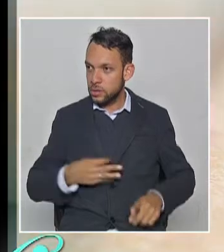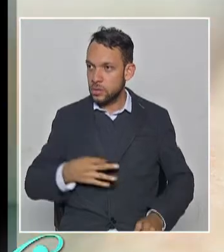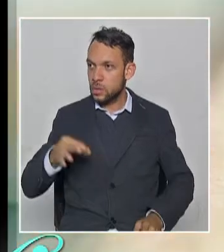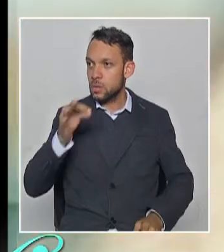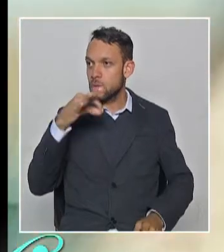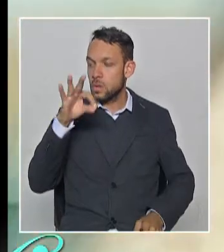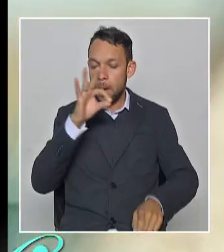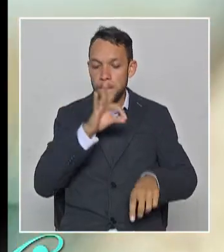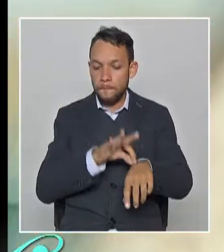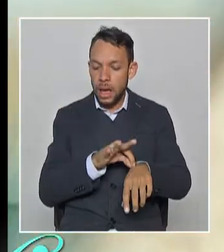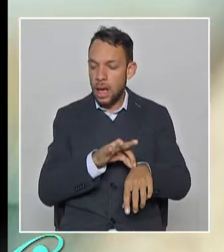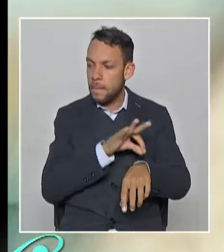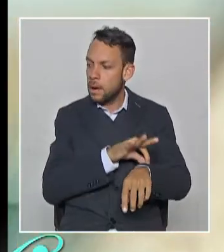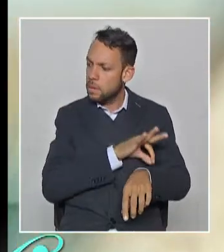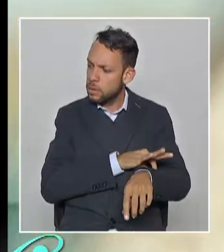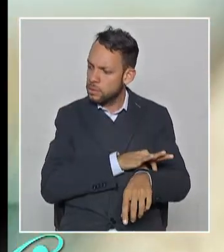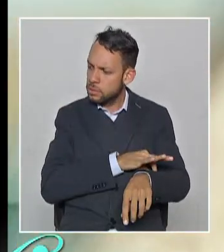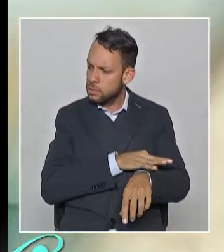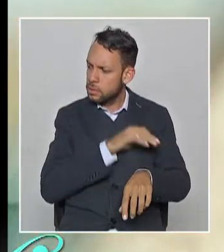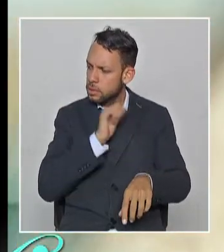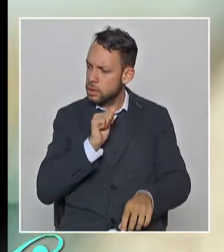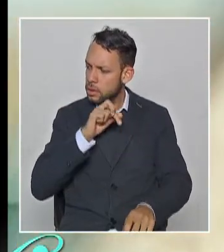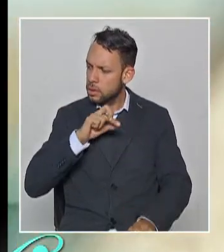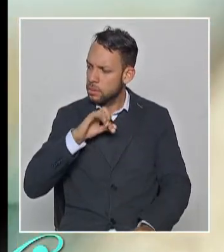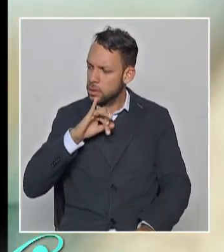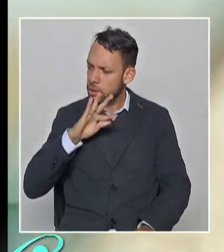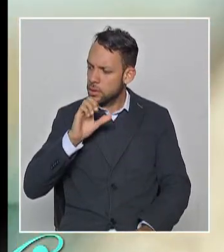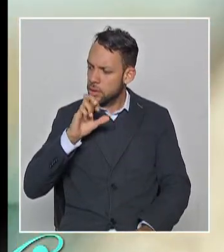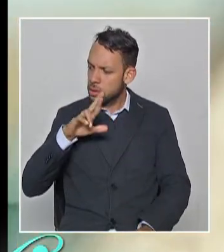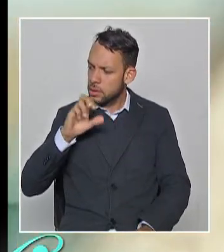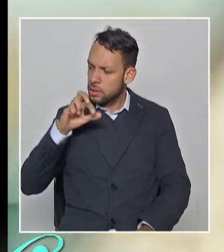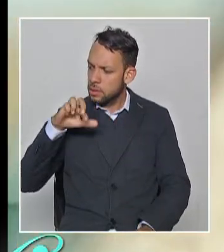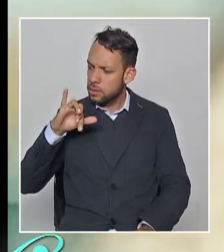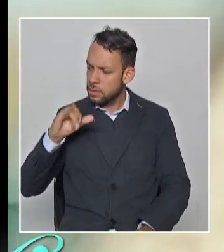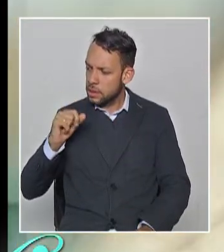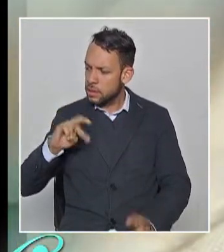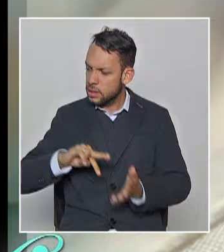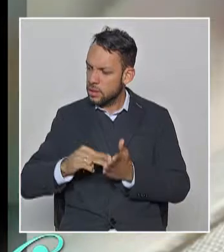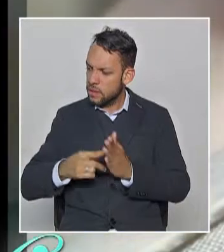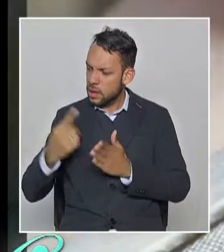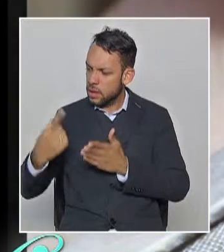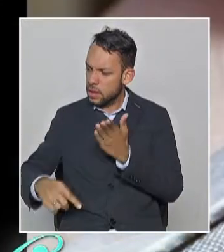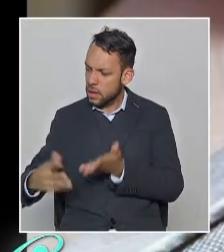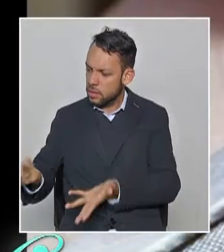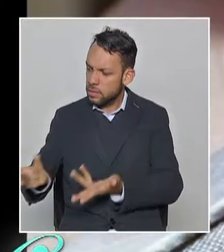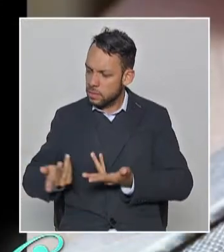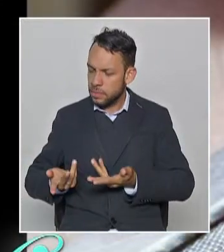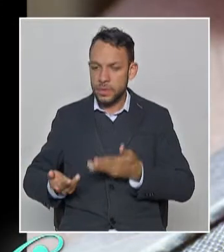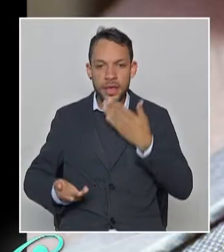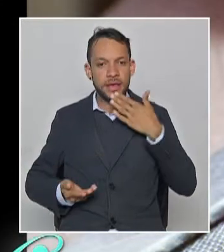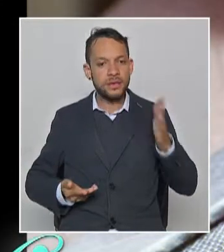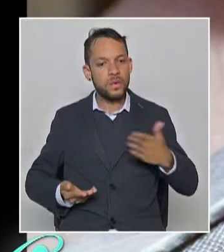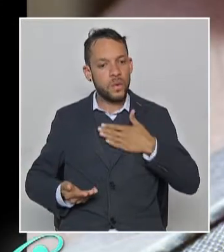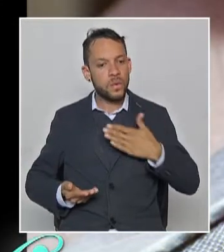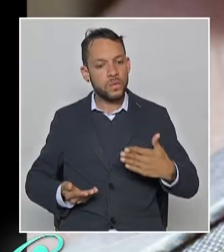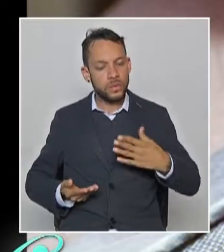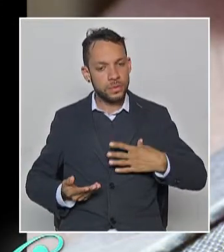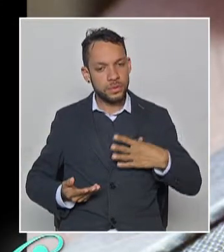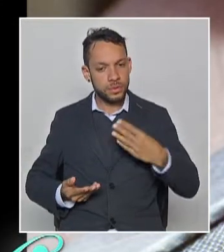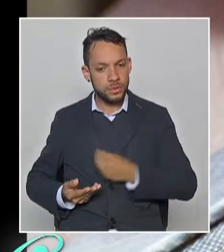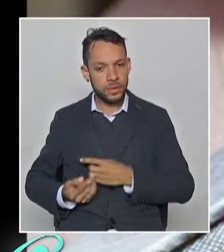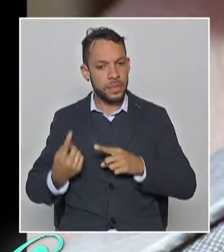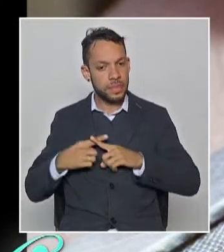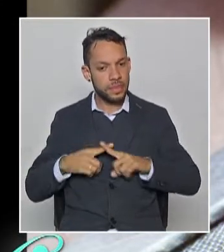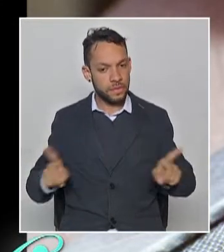contexto de la apiterapia directamente con la abeja. Bueno, muchas gracias de nuevo, doctor, por la invitación. Sí, las diferencias son